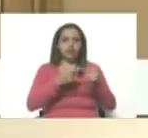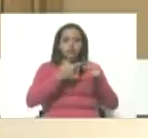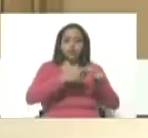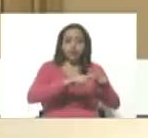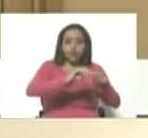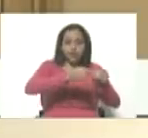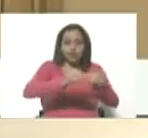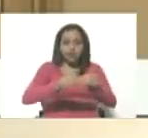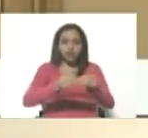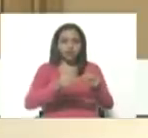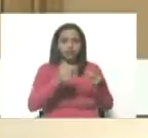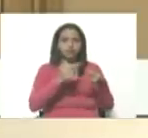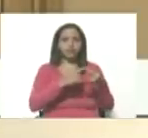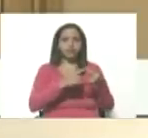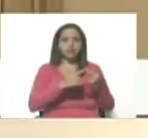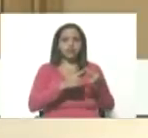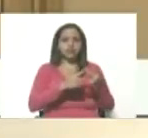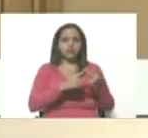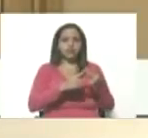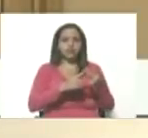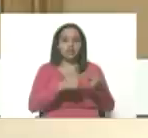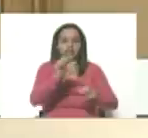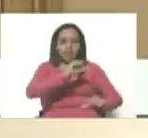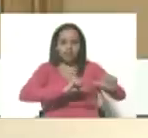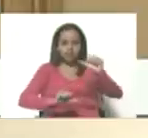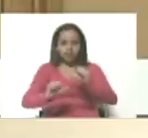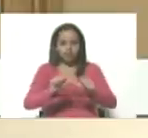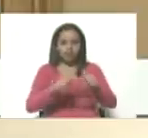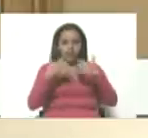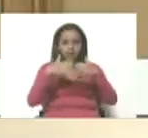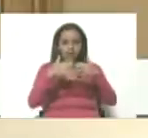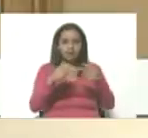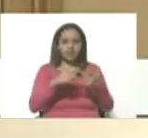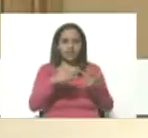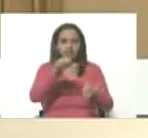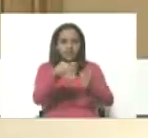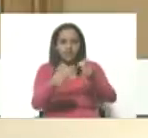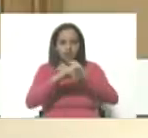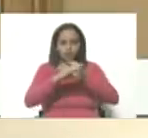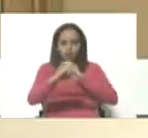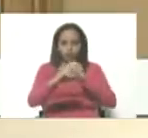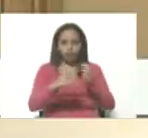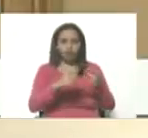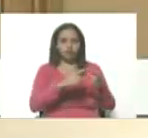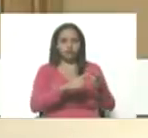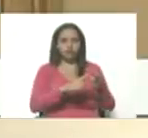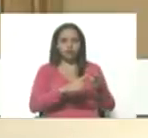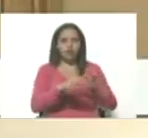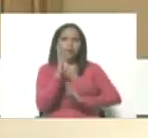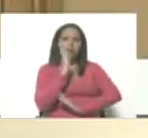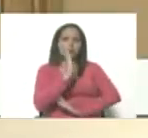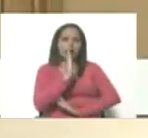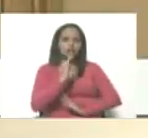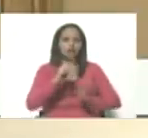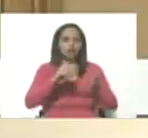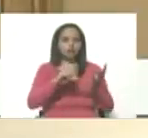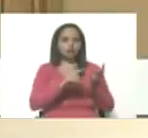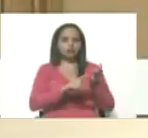ferreterías, la industria de la materia prima química, el transporte, agencias